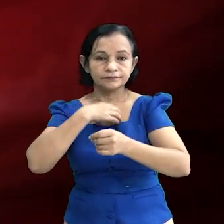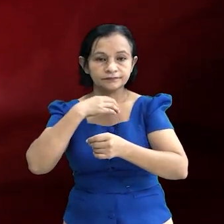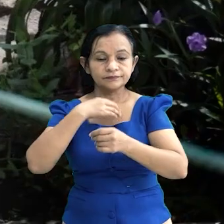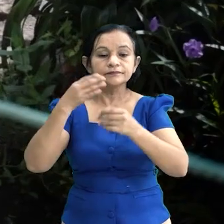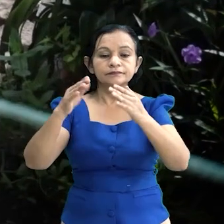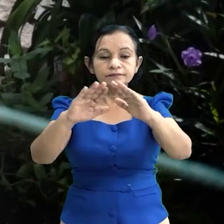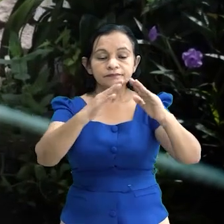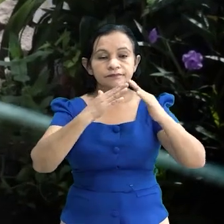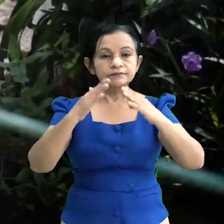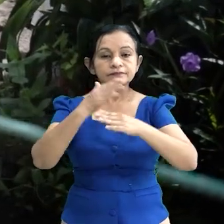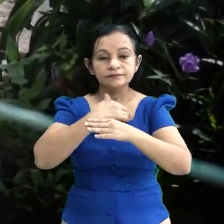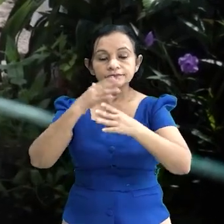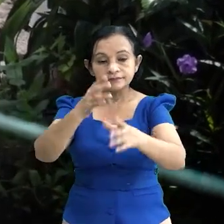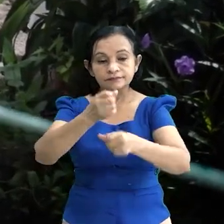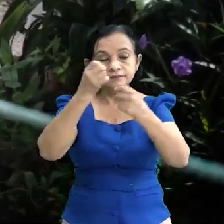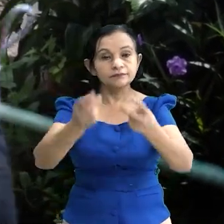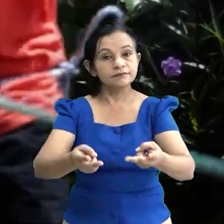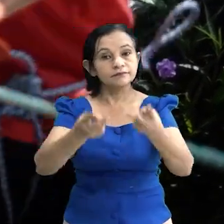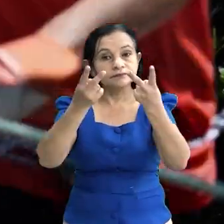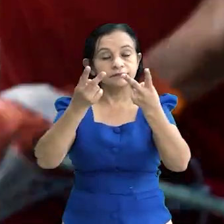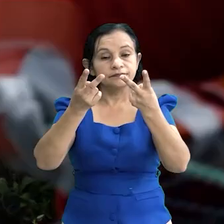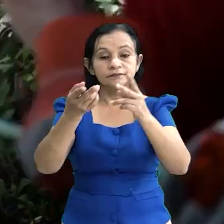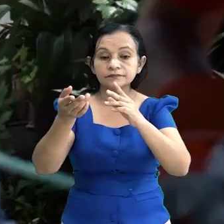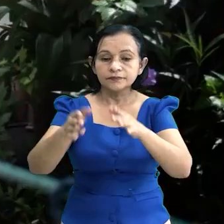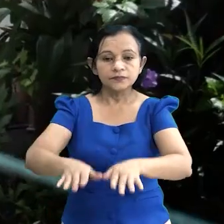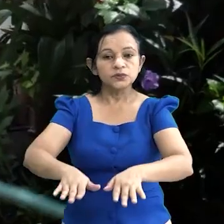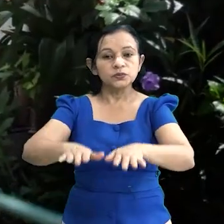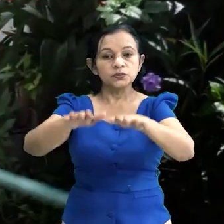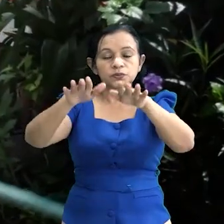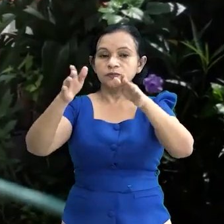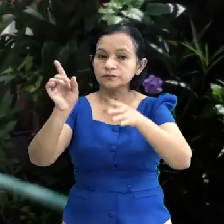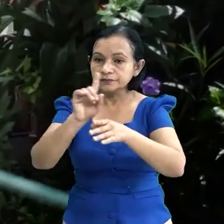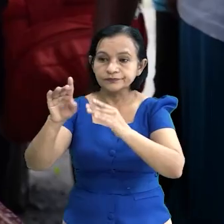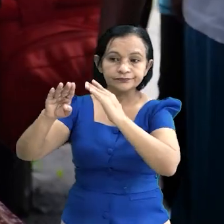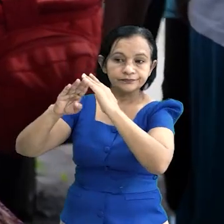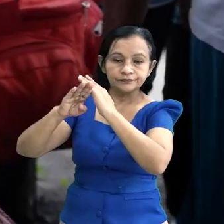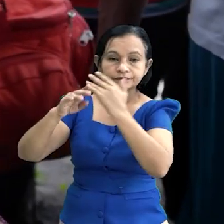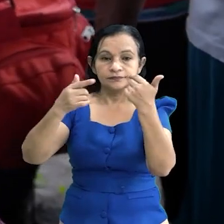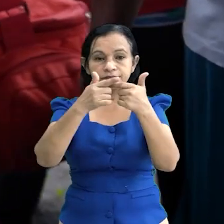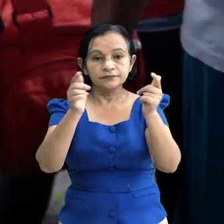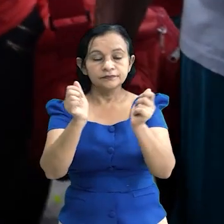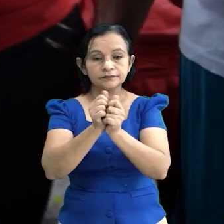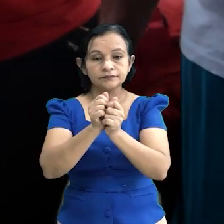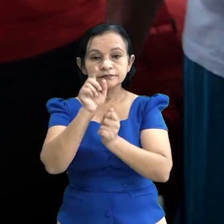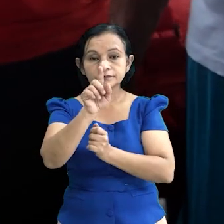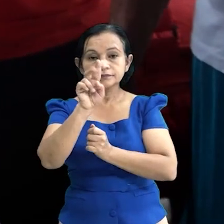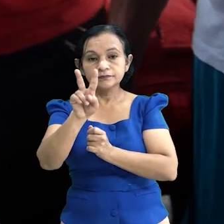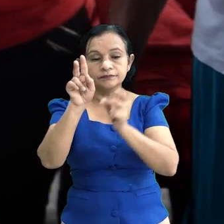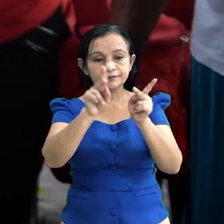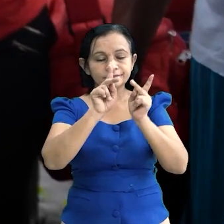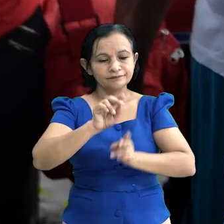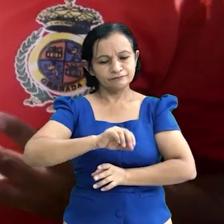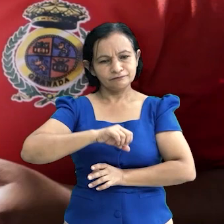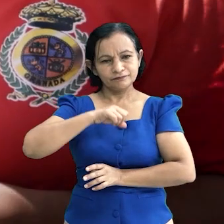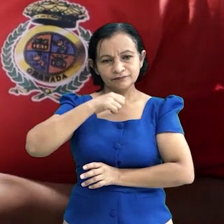en cada comunidad para salvaguardar esa vida y evitar menos inundaciones, menos anegaciones. Y pues el grupo está conformado por 12. Muy orgulloso